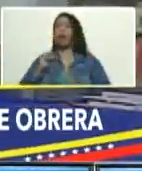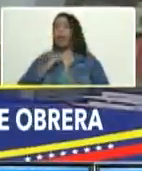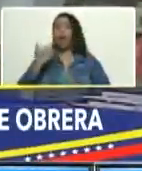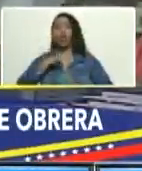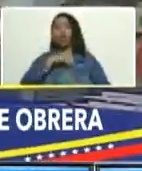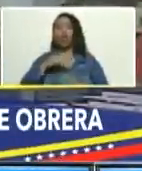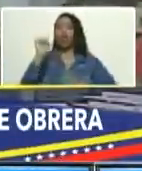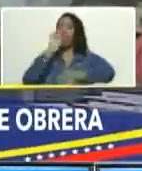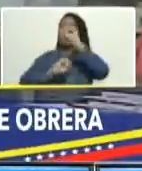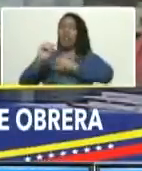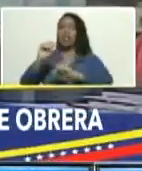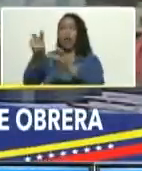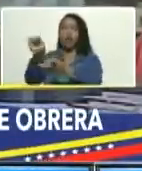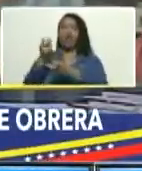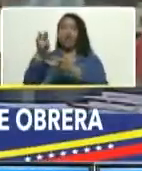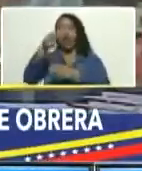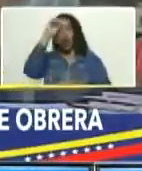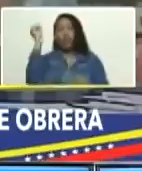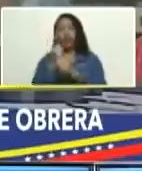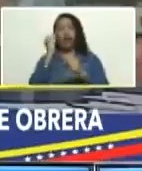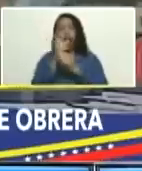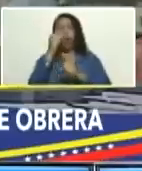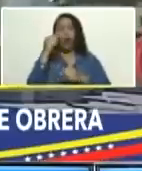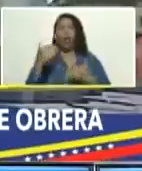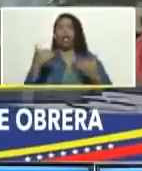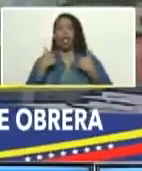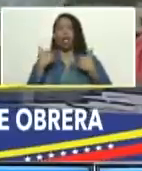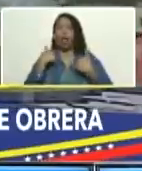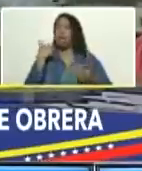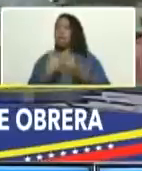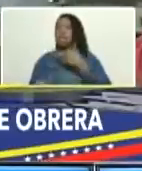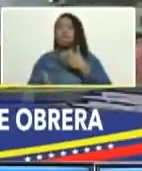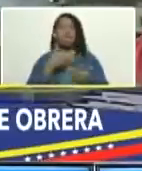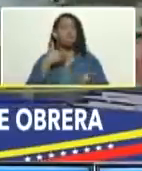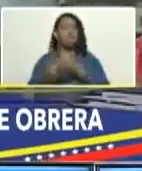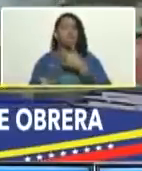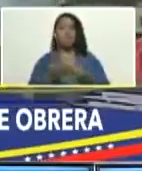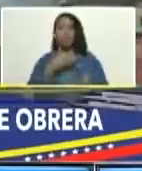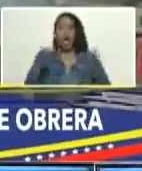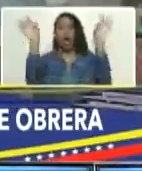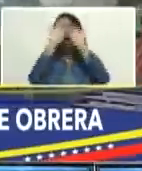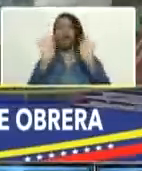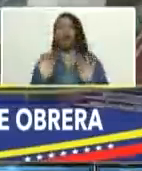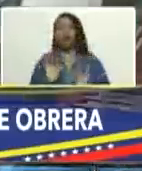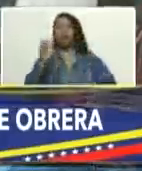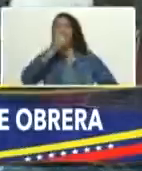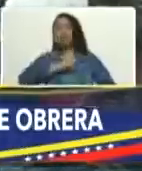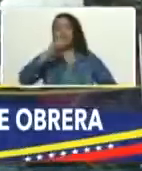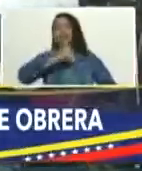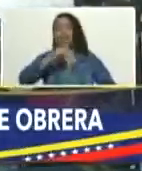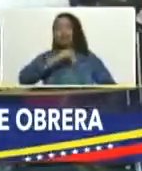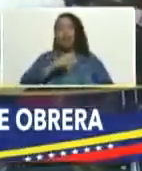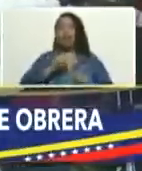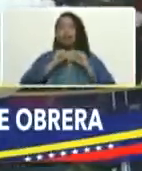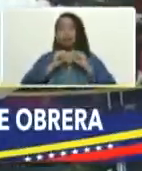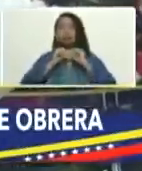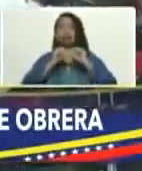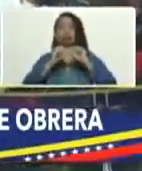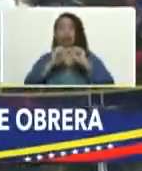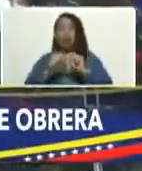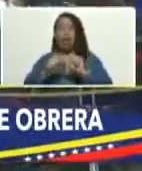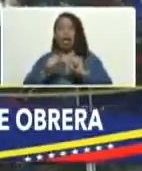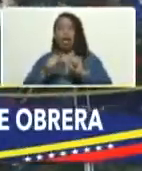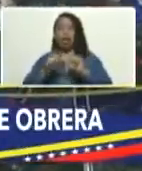ingreso de los trabajadores y las trabajadoras, cueste lo que cueste, en fases de lucha y resistencia permanente, en contra